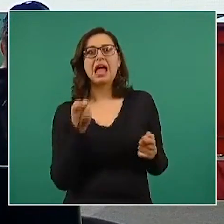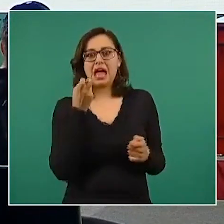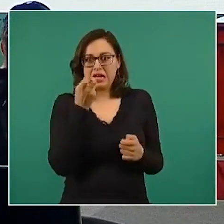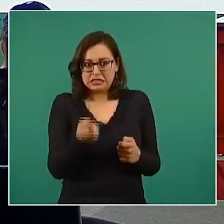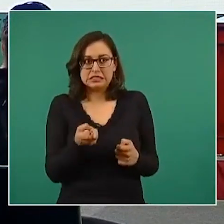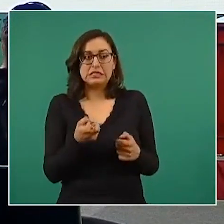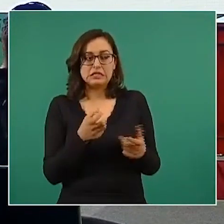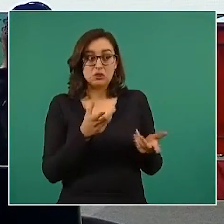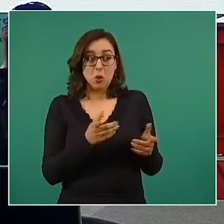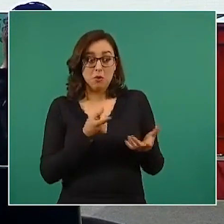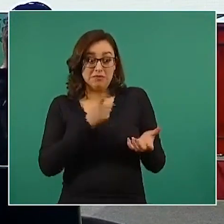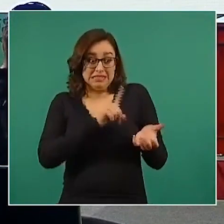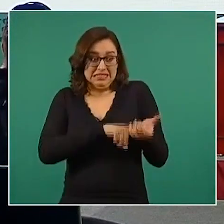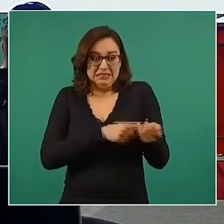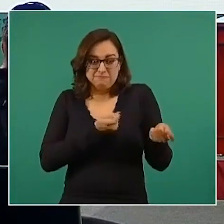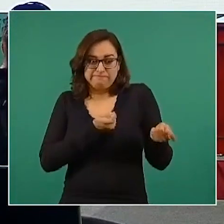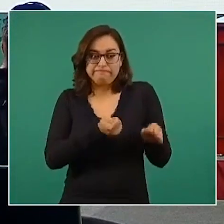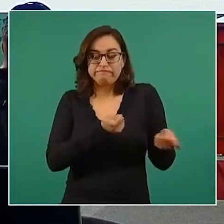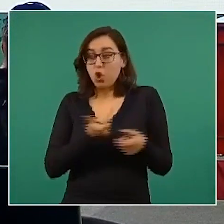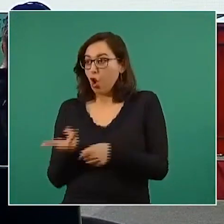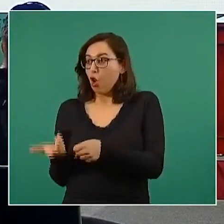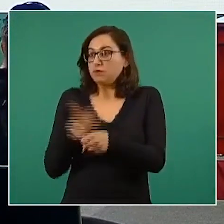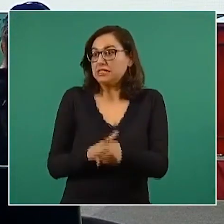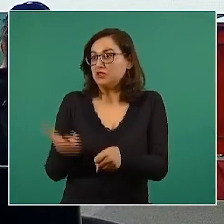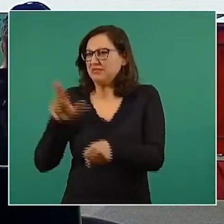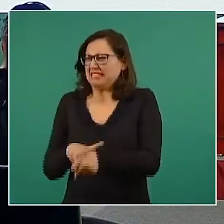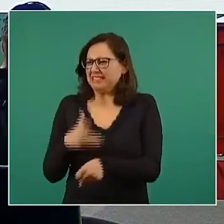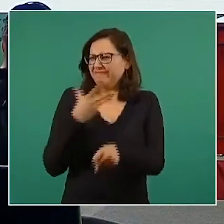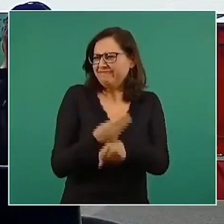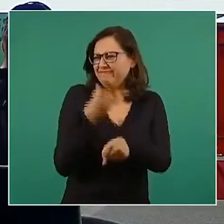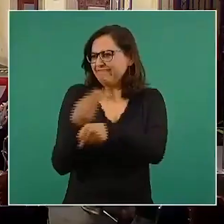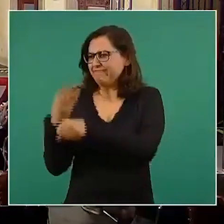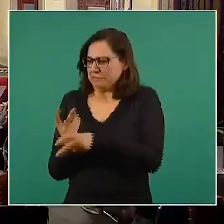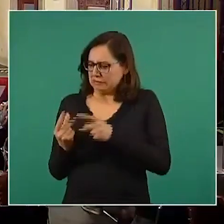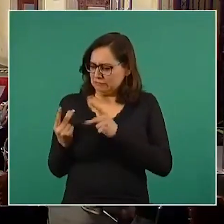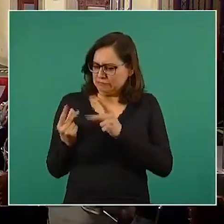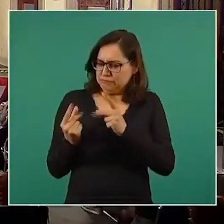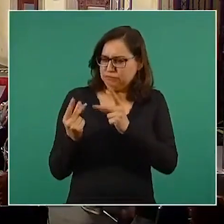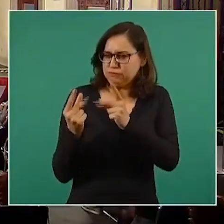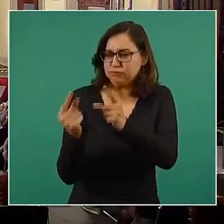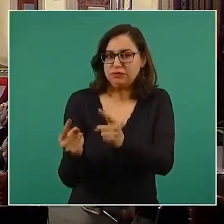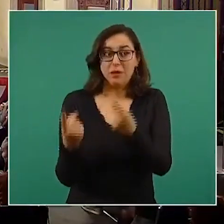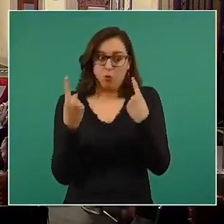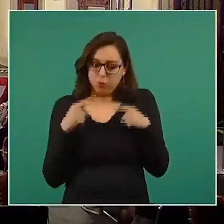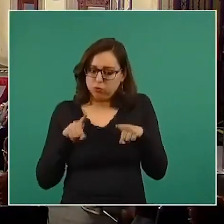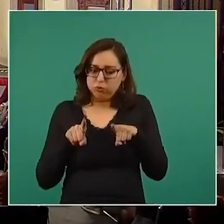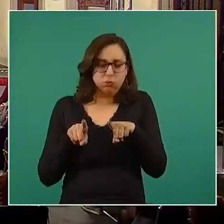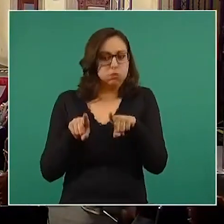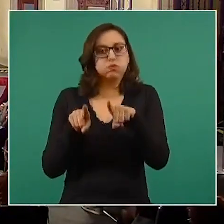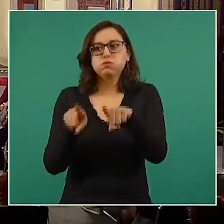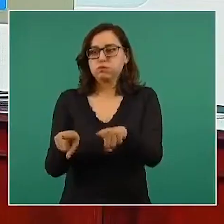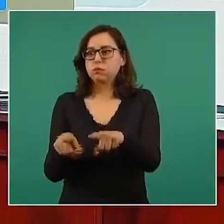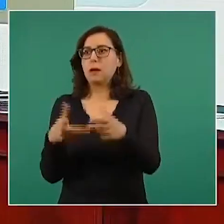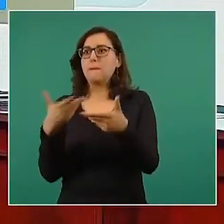casos nuevos y hospitalizaciones que podían ocurrir por día y que requerían primero acondicionar y ampliar